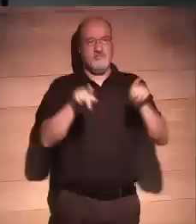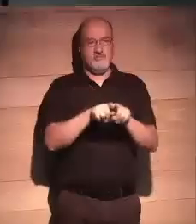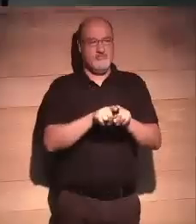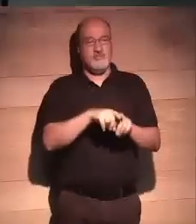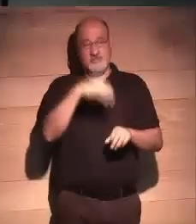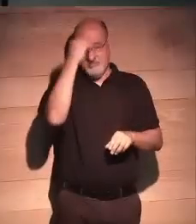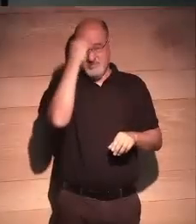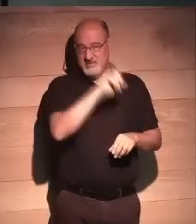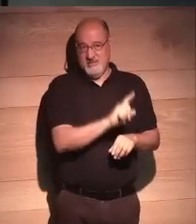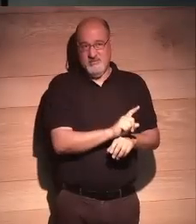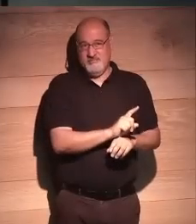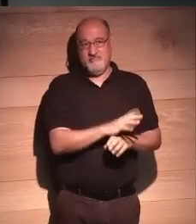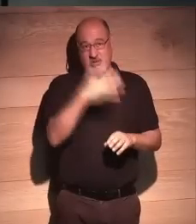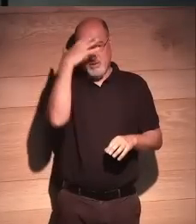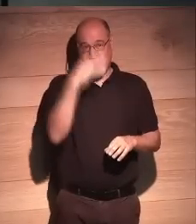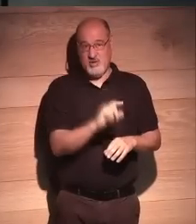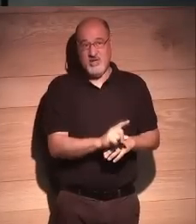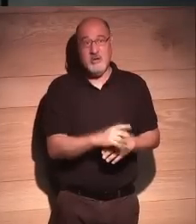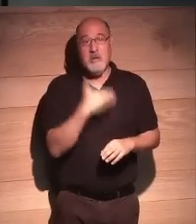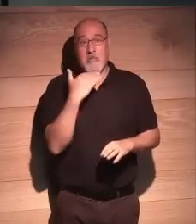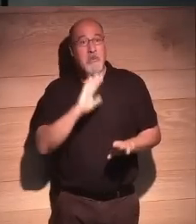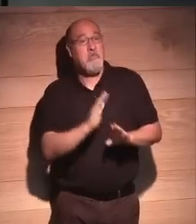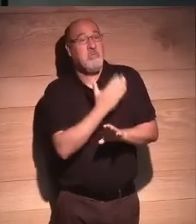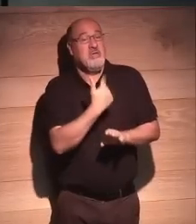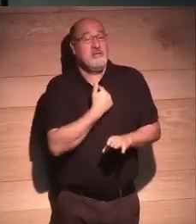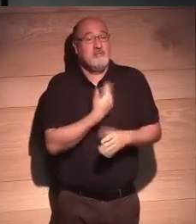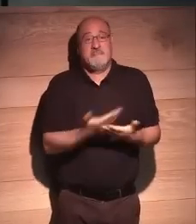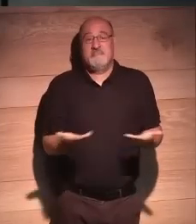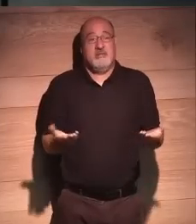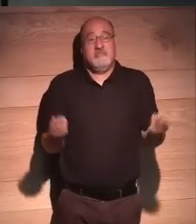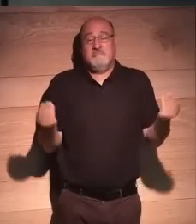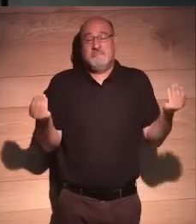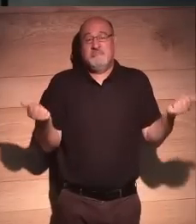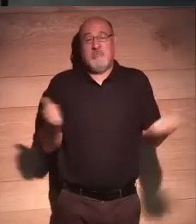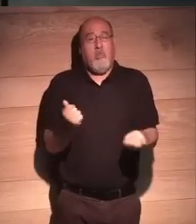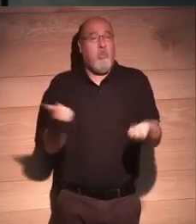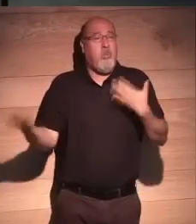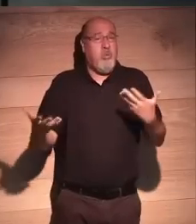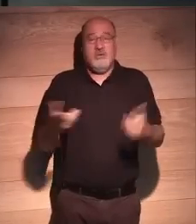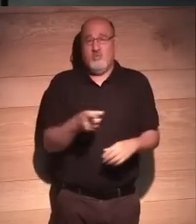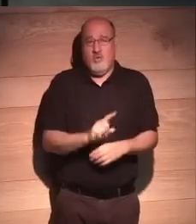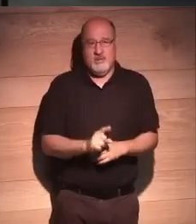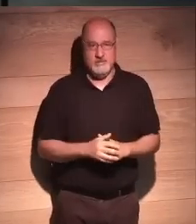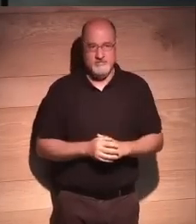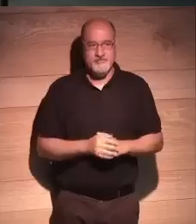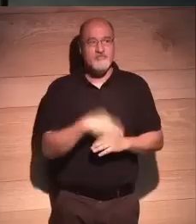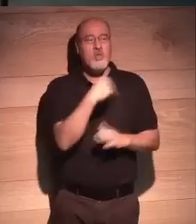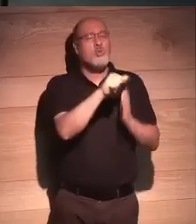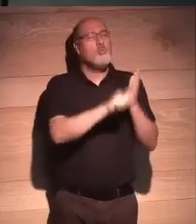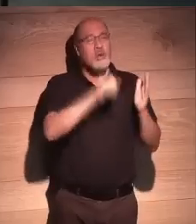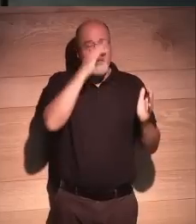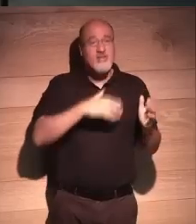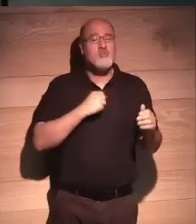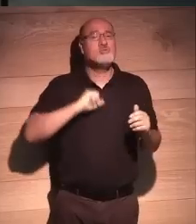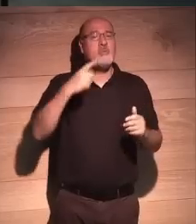no. ¿No? Aquí hablamos una Sí. Os tarde perdisteis con, algo muy con grande, gente. regular. Muy grande, Yo no. tampoco lo tengo claro. La verdad. Pero bueno, tu programa de la infancia. Claro, María.